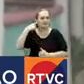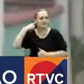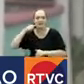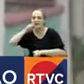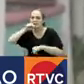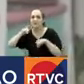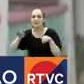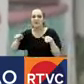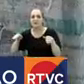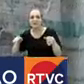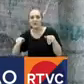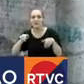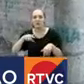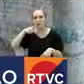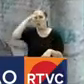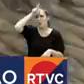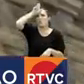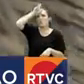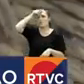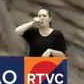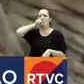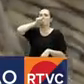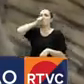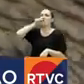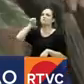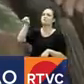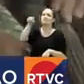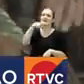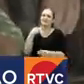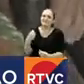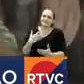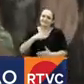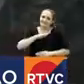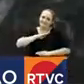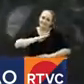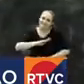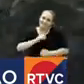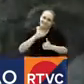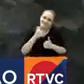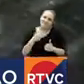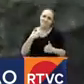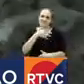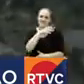cantar, los gallos, me atrae como esa tranquilidad en la finca.